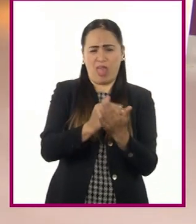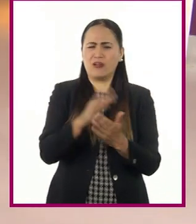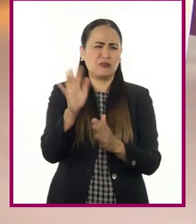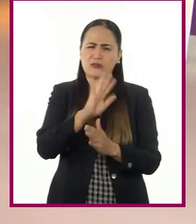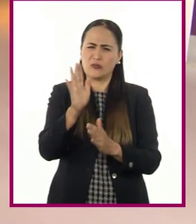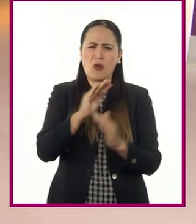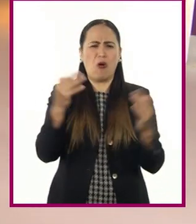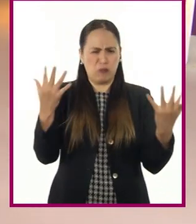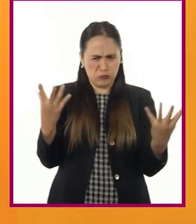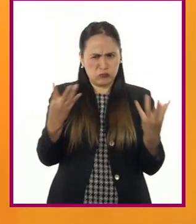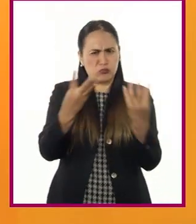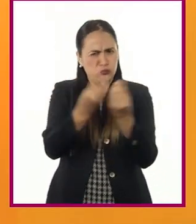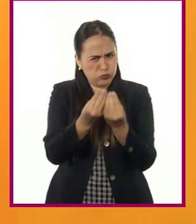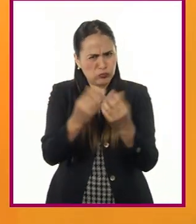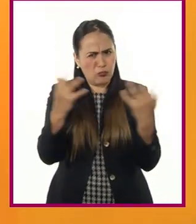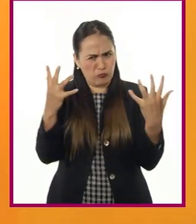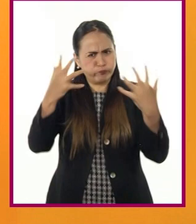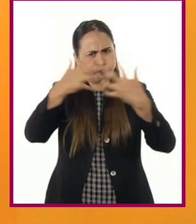la complementan.